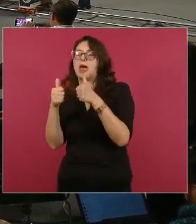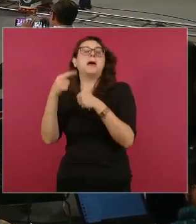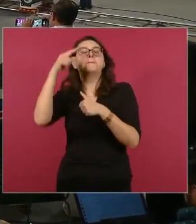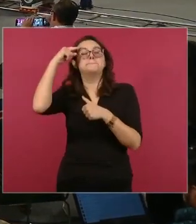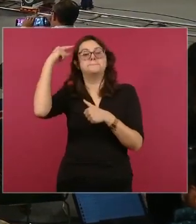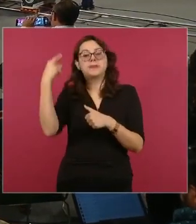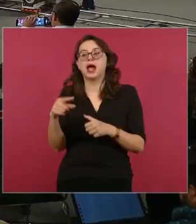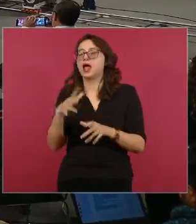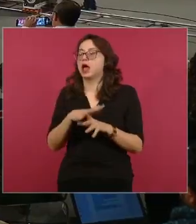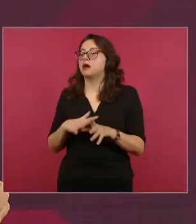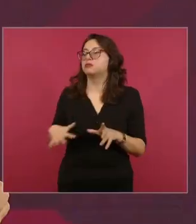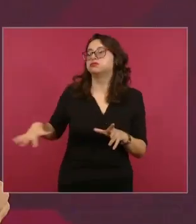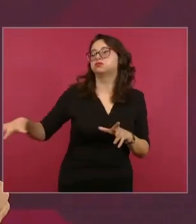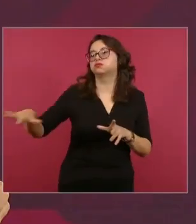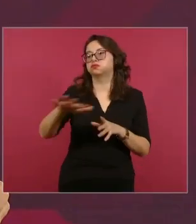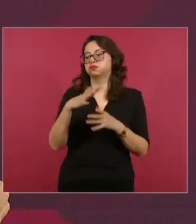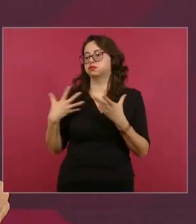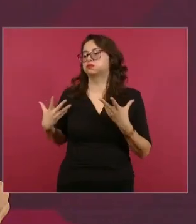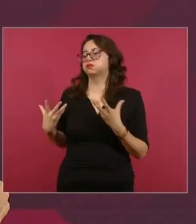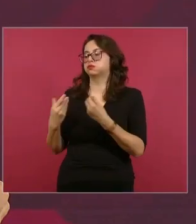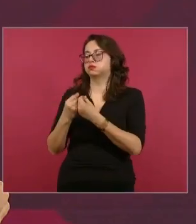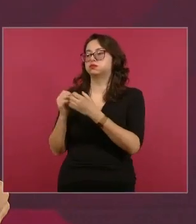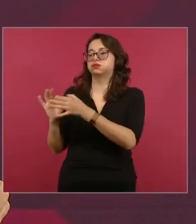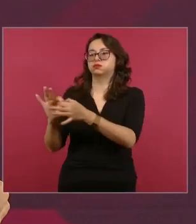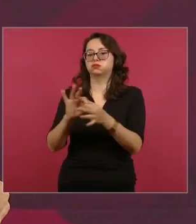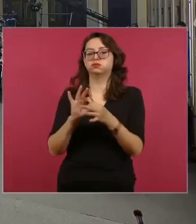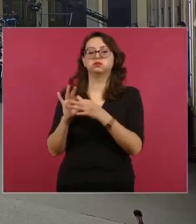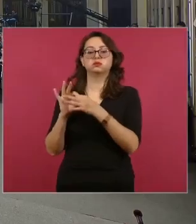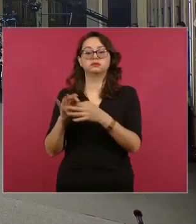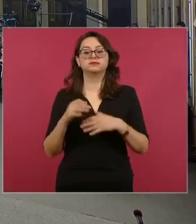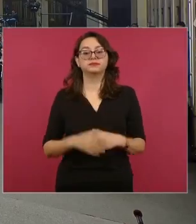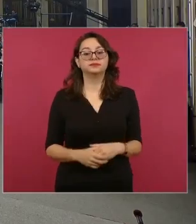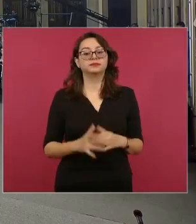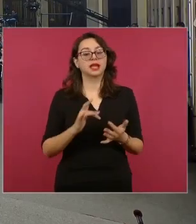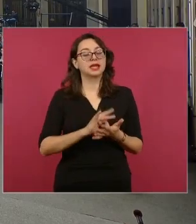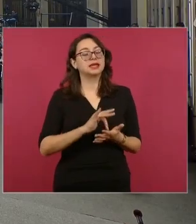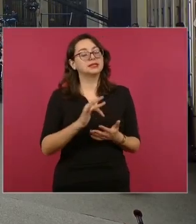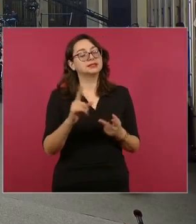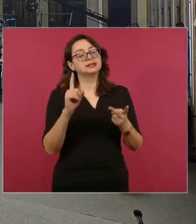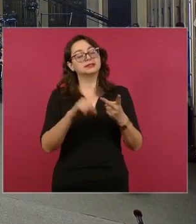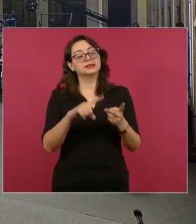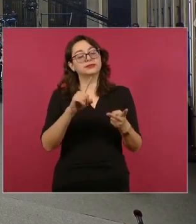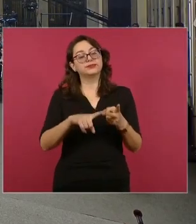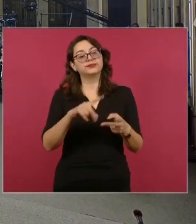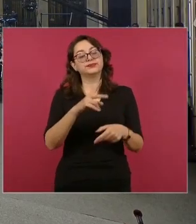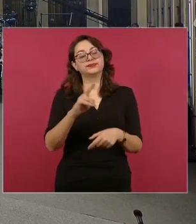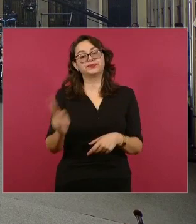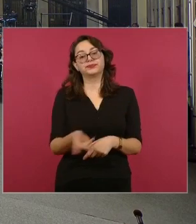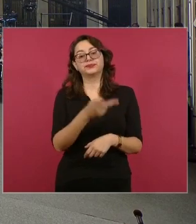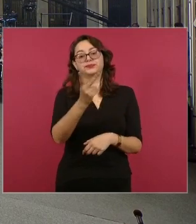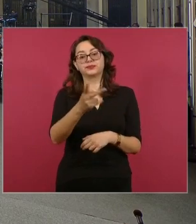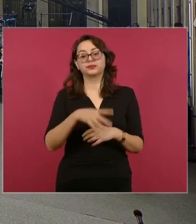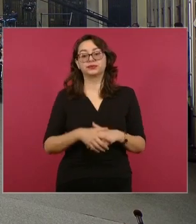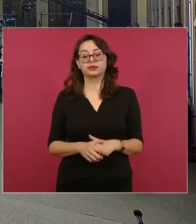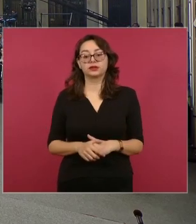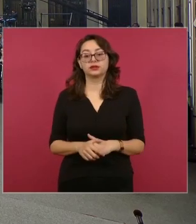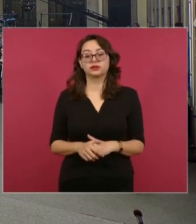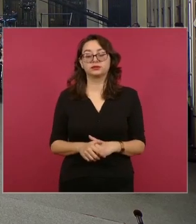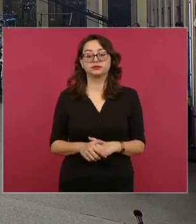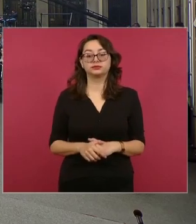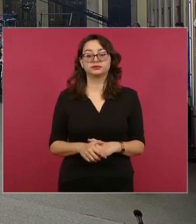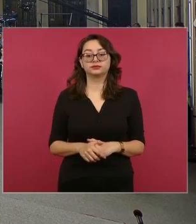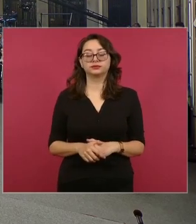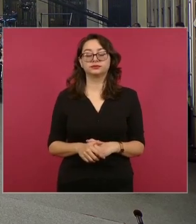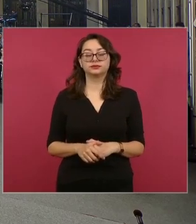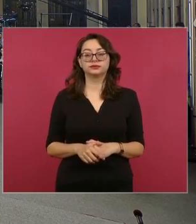tejidos sociales que se fueron debilitando. Gracias. Mi segunda pregunta, secretaria de Gobernación, es en el sentido, en un